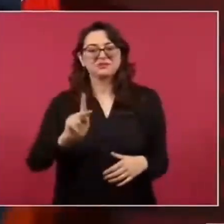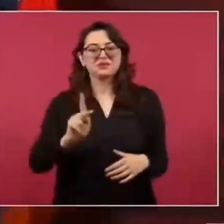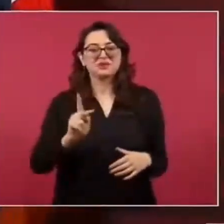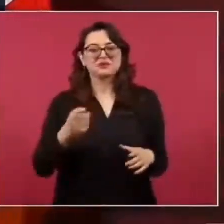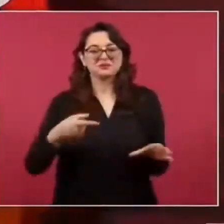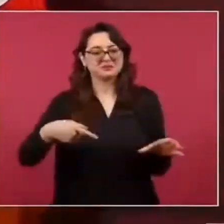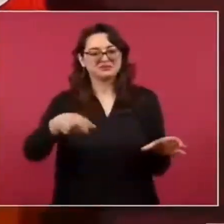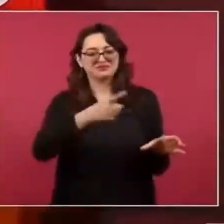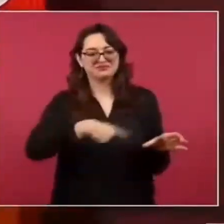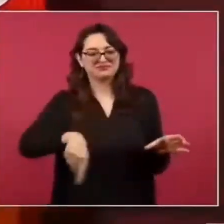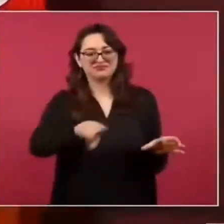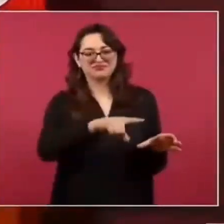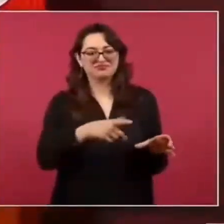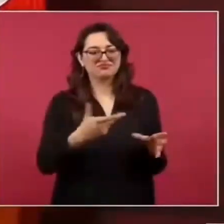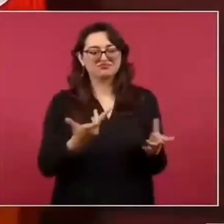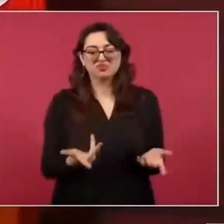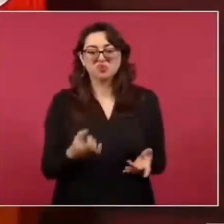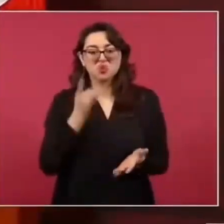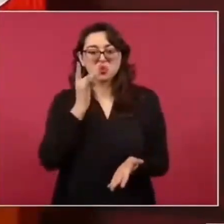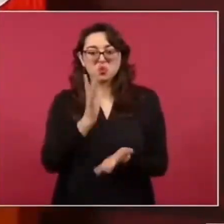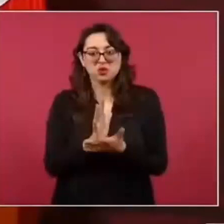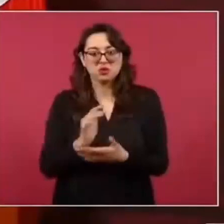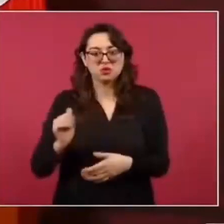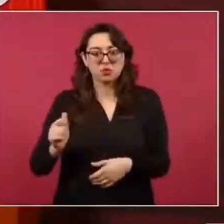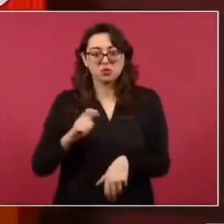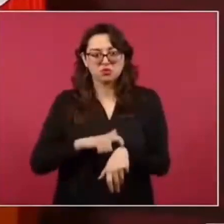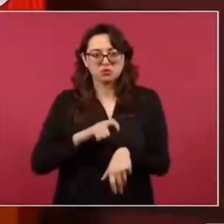se dedican a esto, miren.